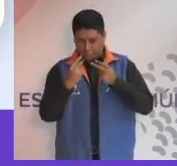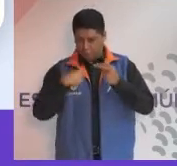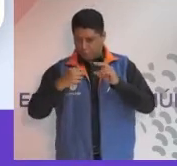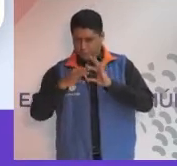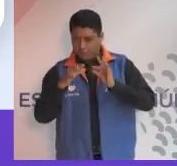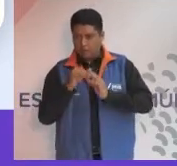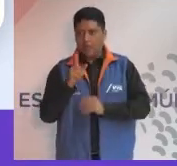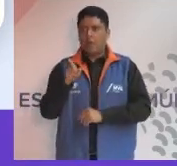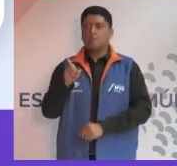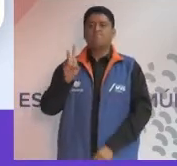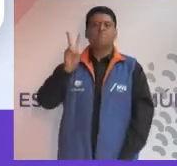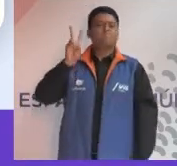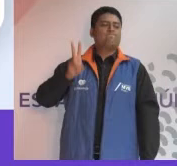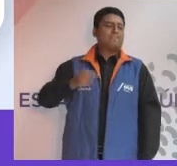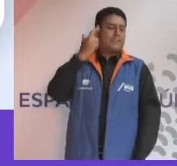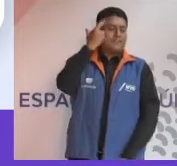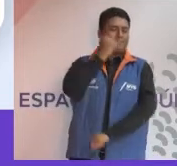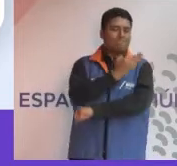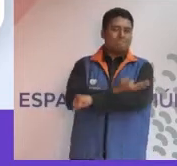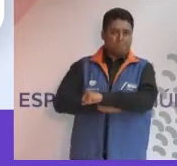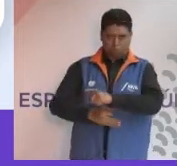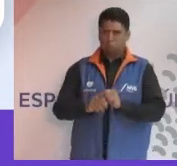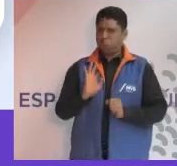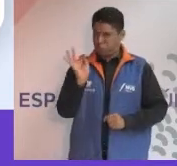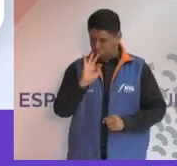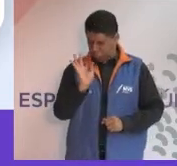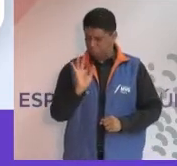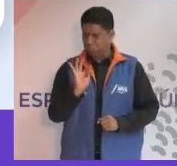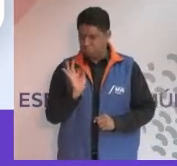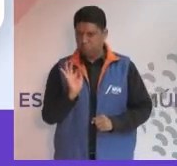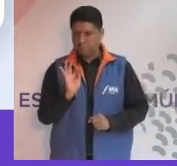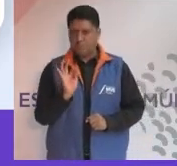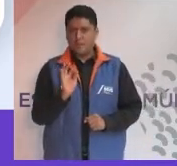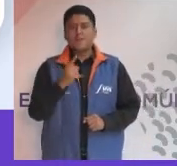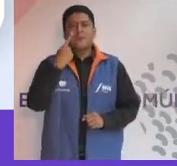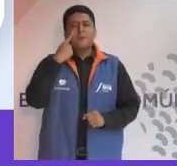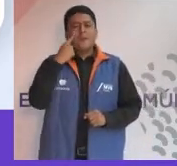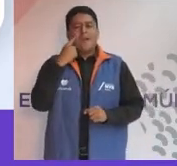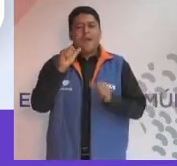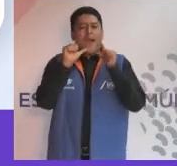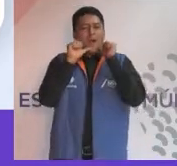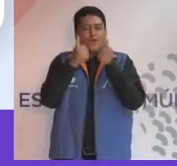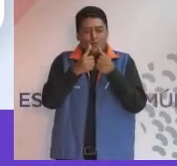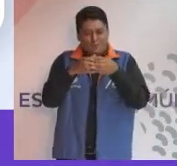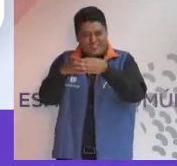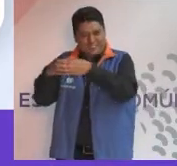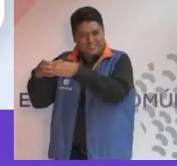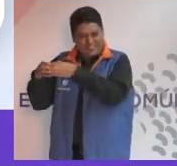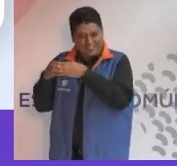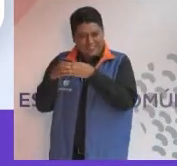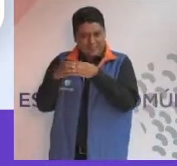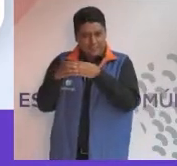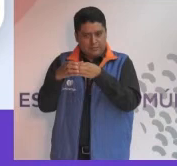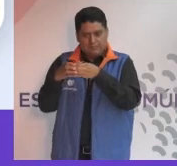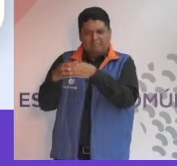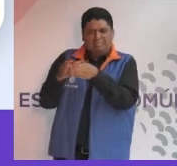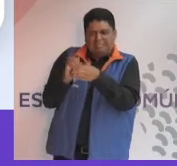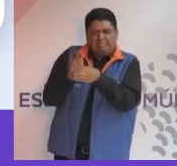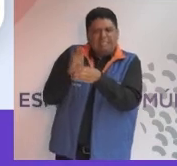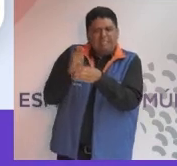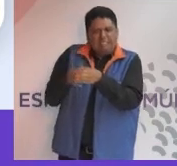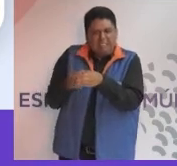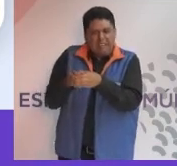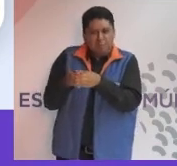personas simplemente piensan que las organizaciones son como una caja negra, ¿no? Damos un donativo, damos